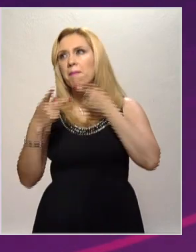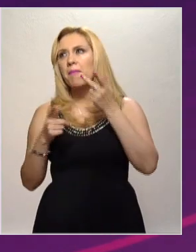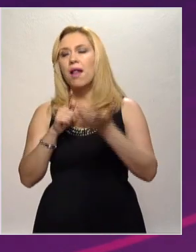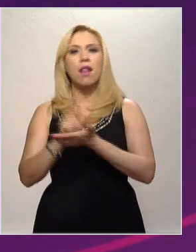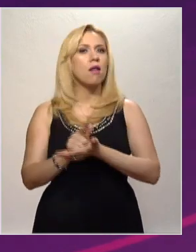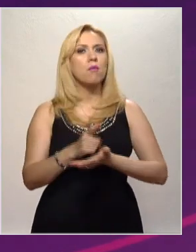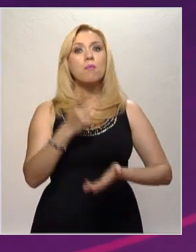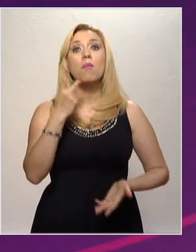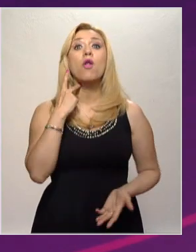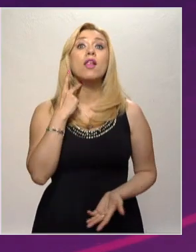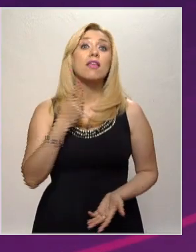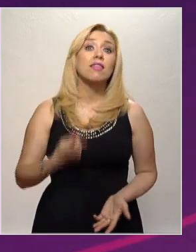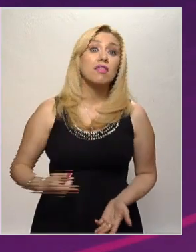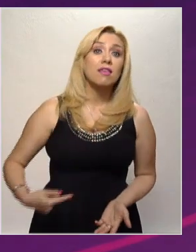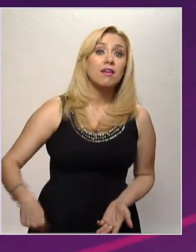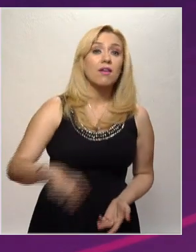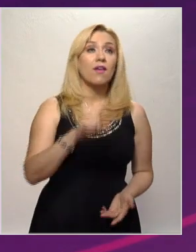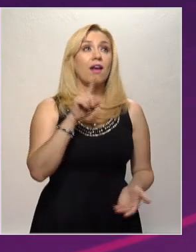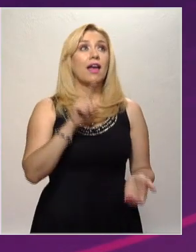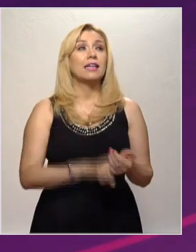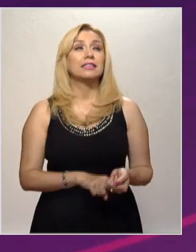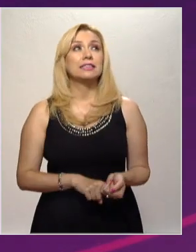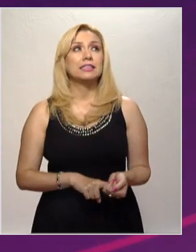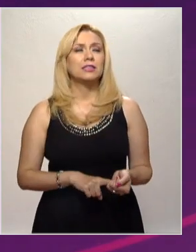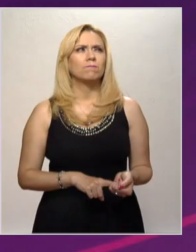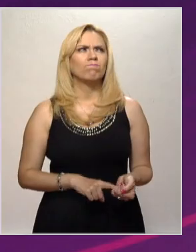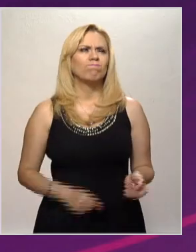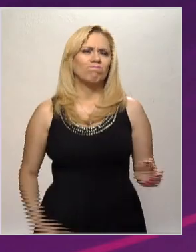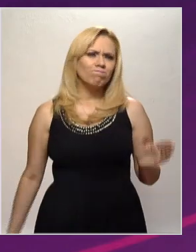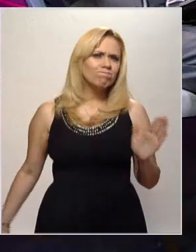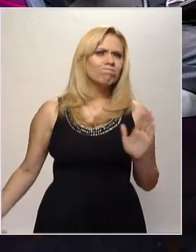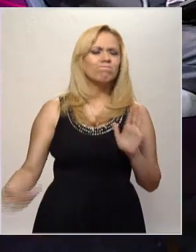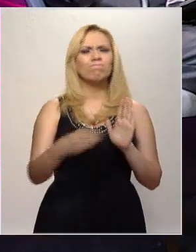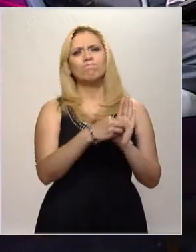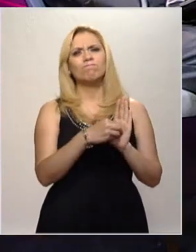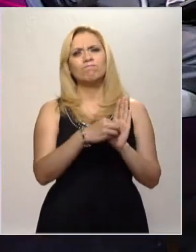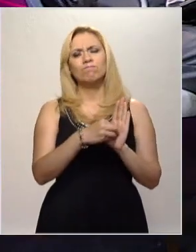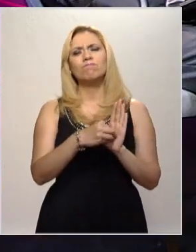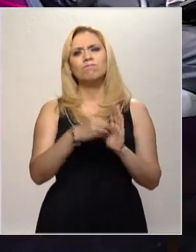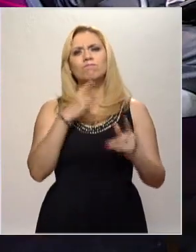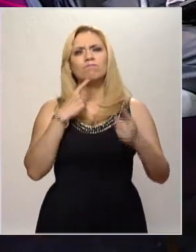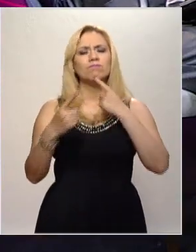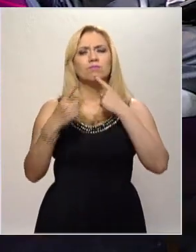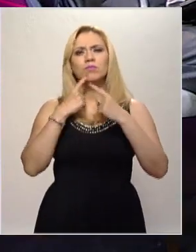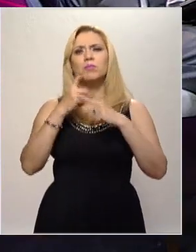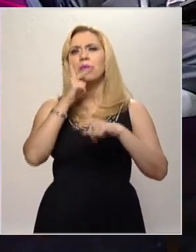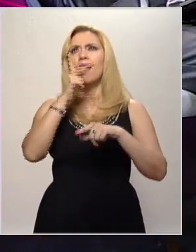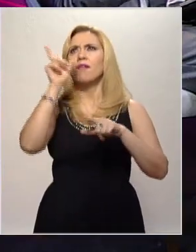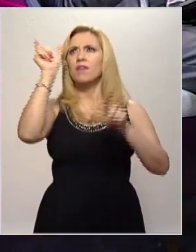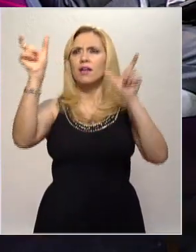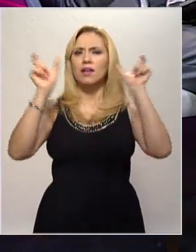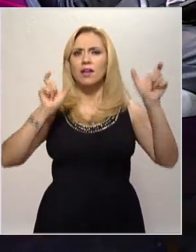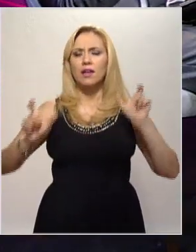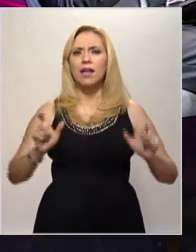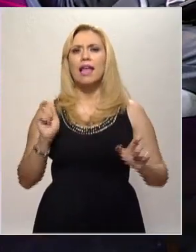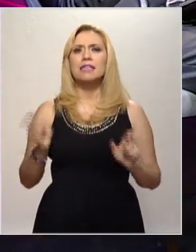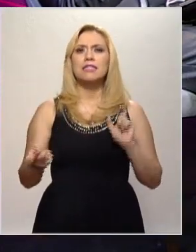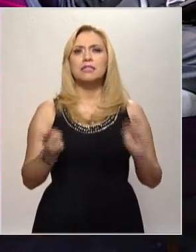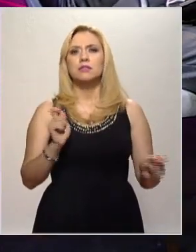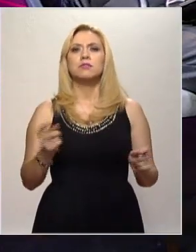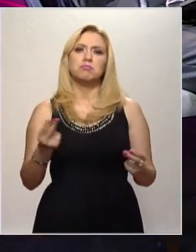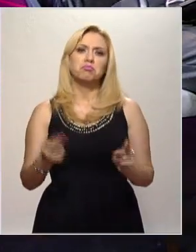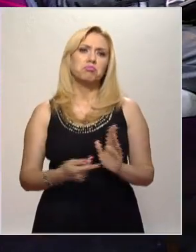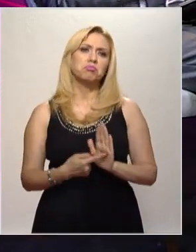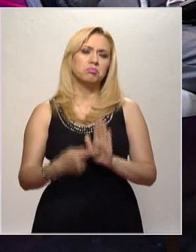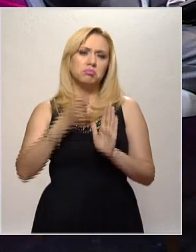es una lucha política en la que la vanguardia es discutir también los conceptos. Y ahí hay que creer, por lo menos desde el